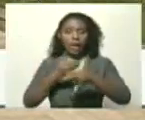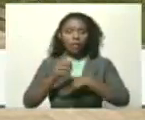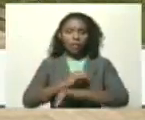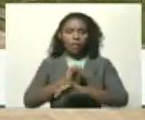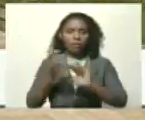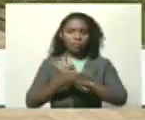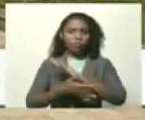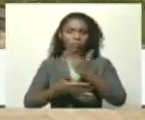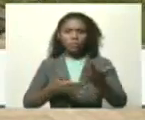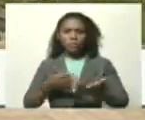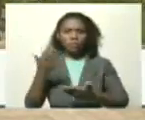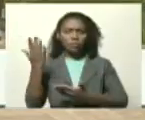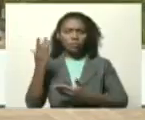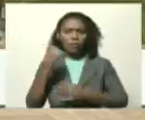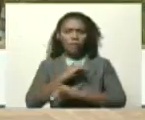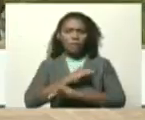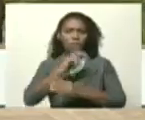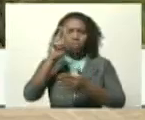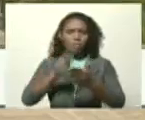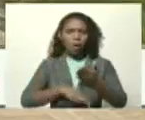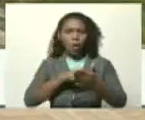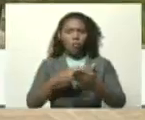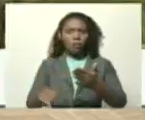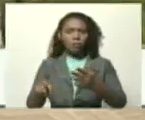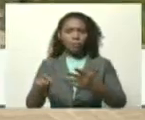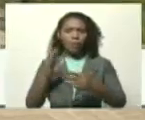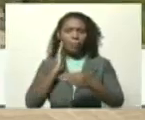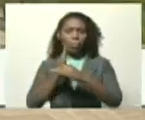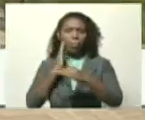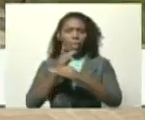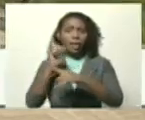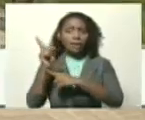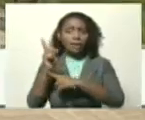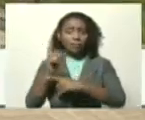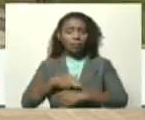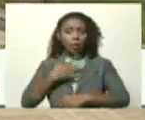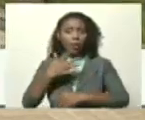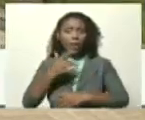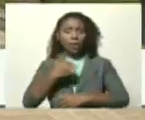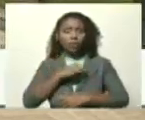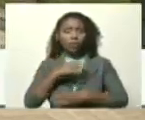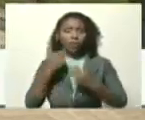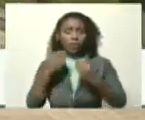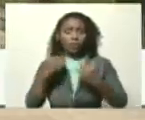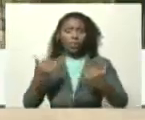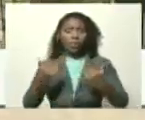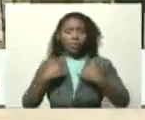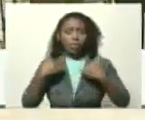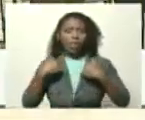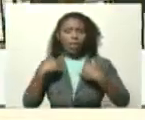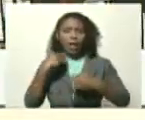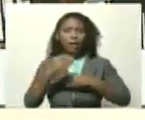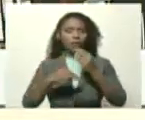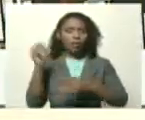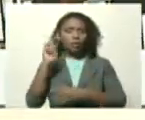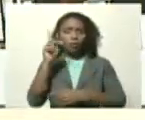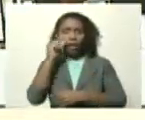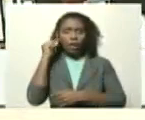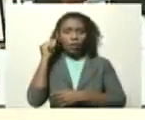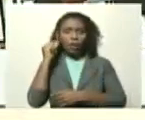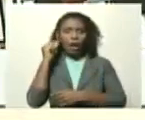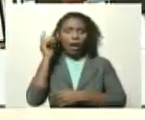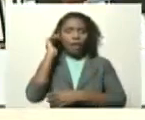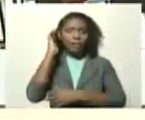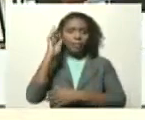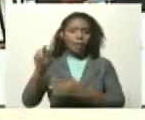de eliminar y sabotear esa posibilidad que tanto nos había costado a nosotros los venezolanos y que el